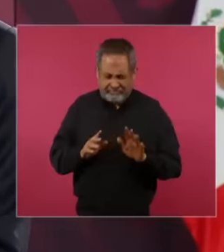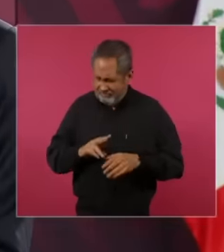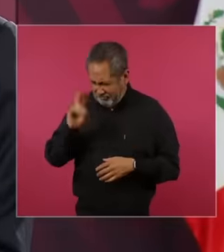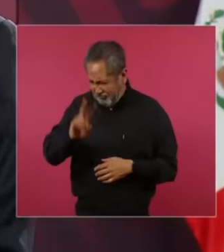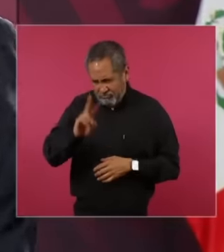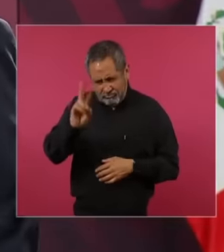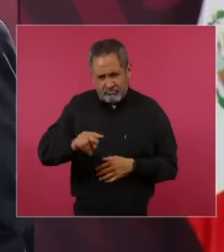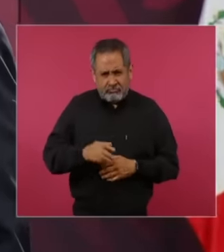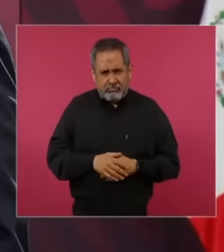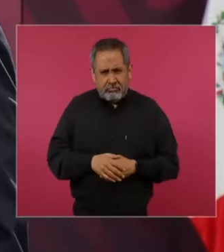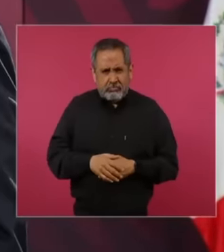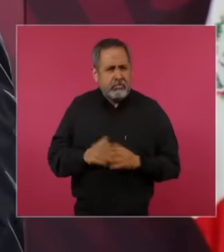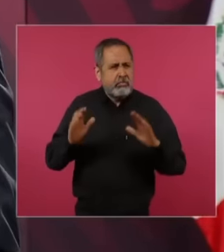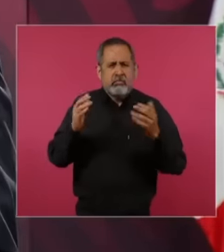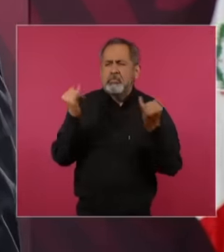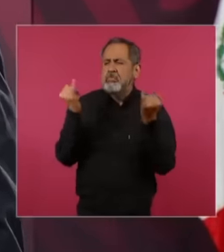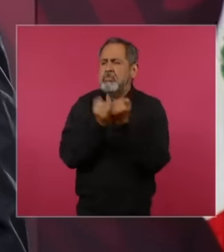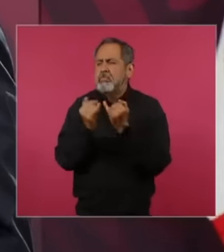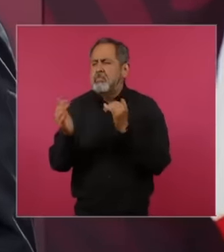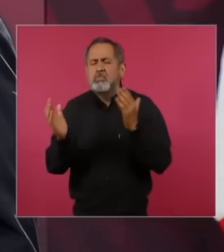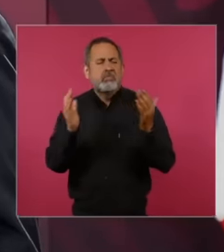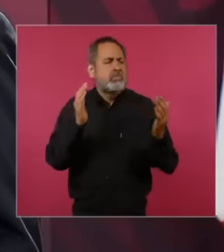pero ¿con quién se compara? A ver,